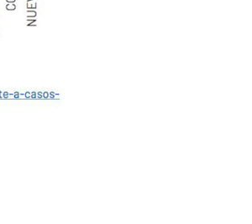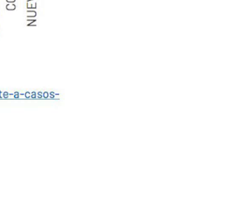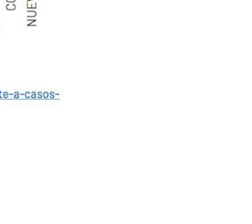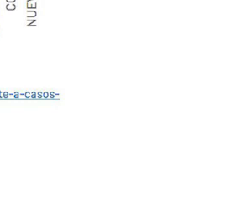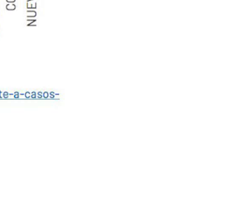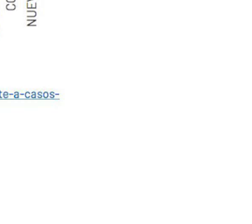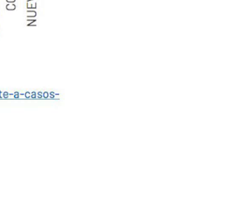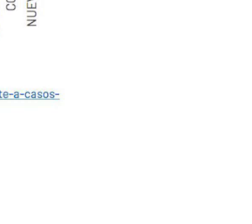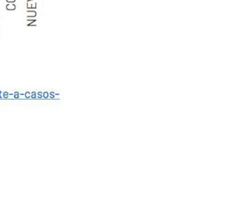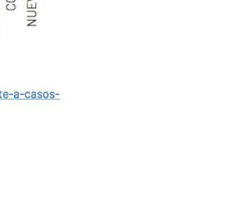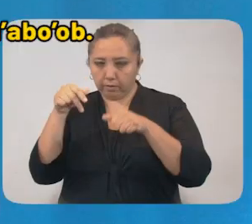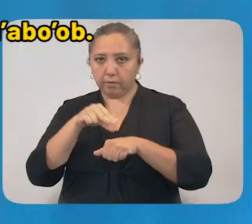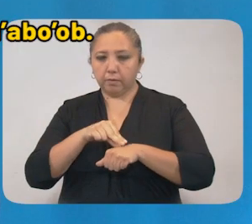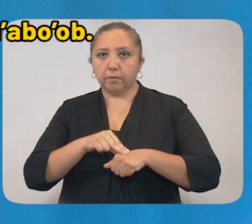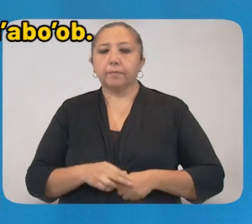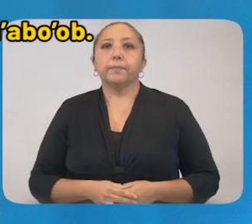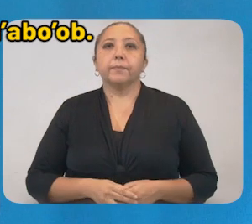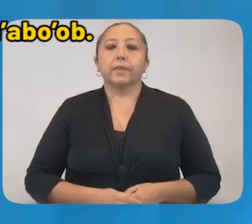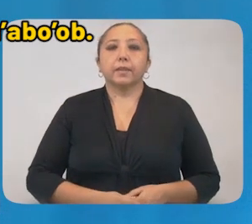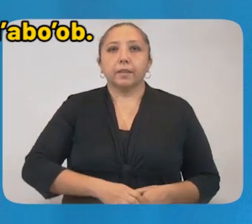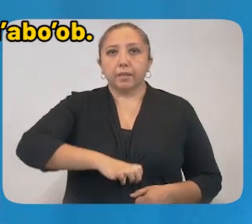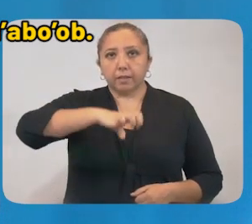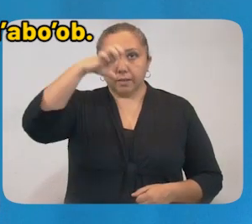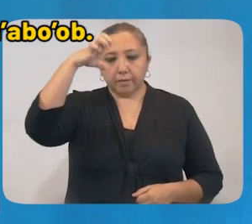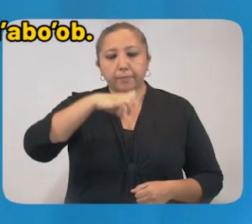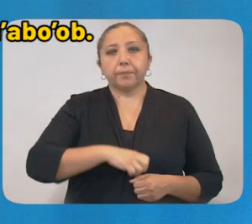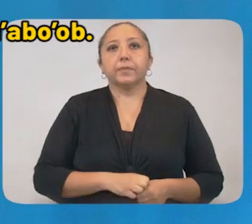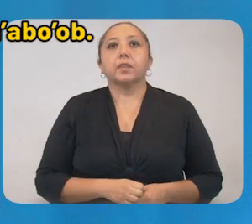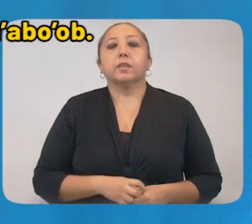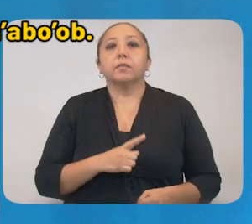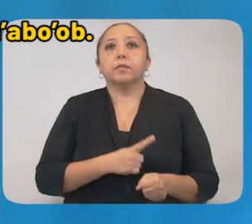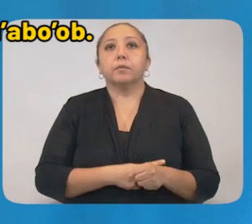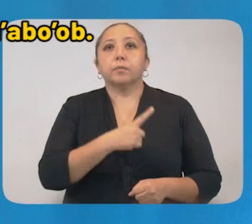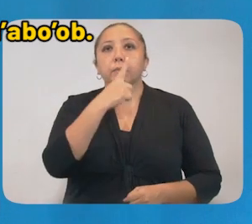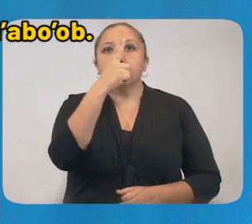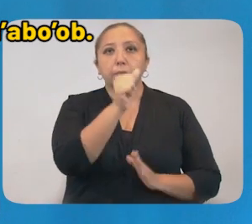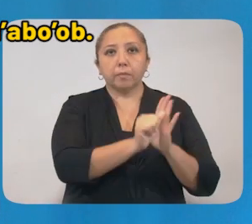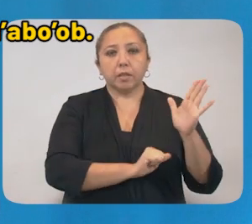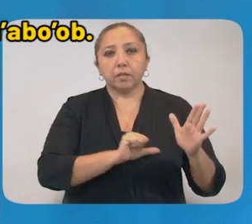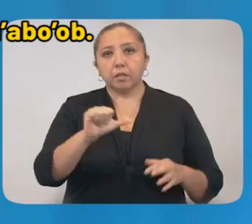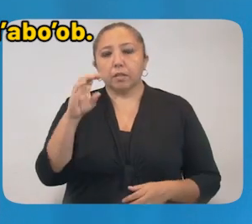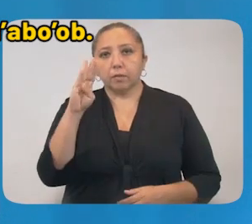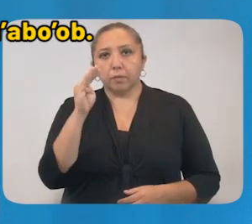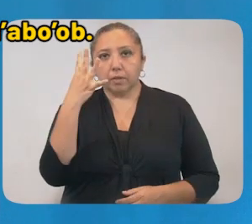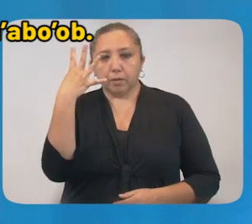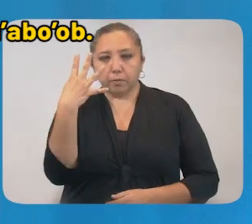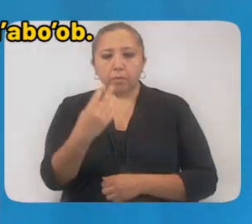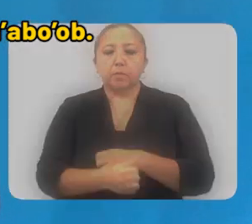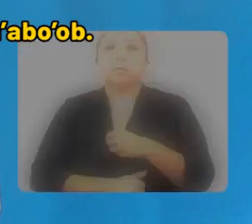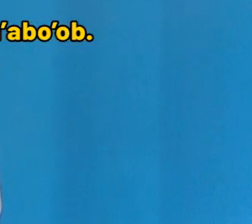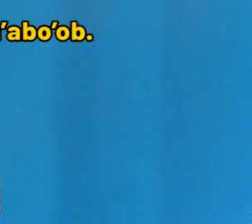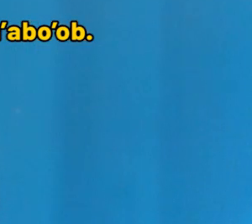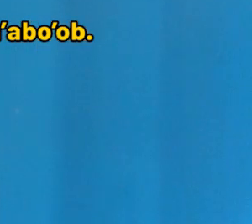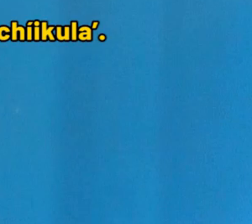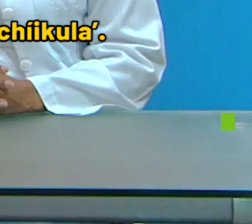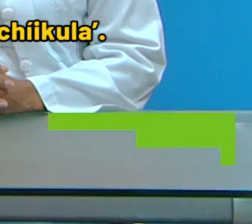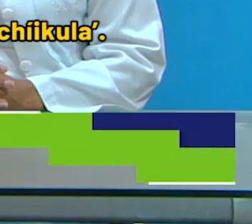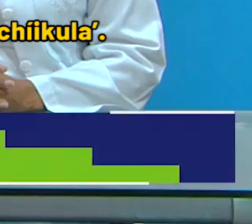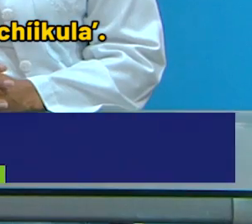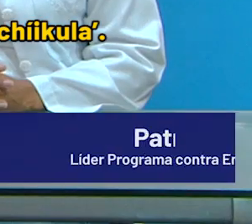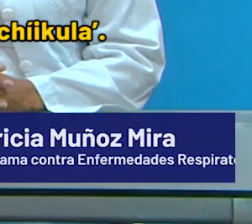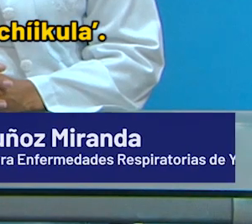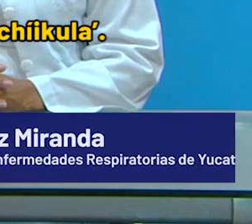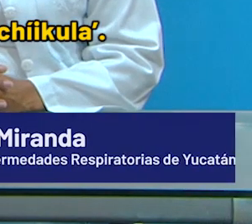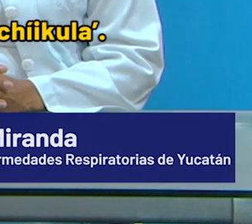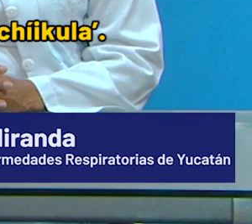y en aislamiento total el rango de edad de los casos confirmados es de un mes a 94 años este es el informe hasta el día